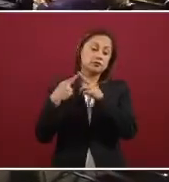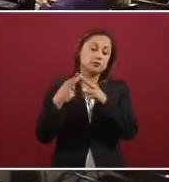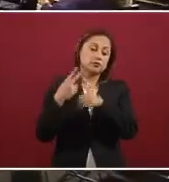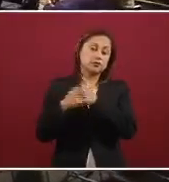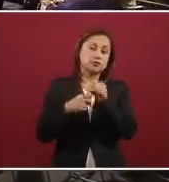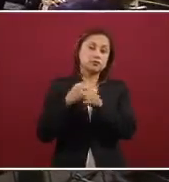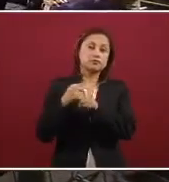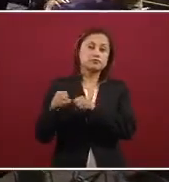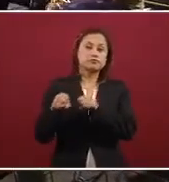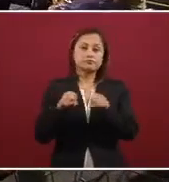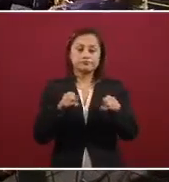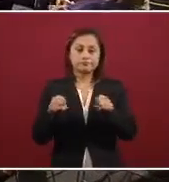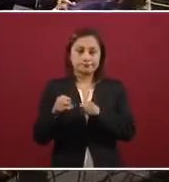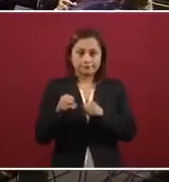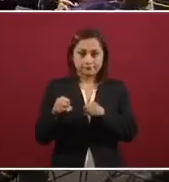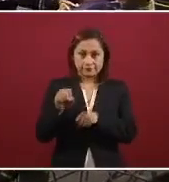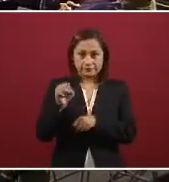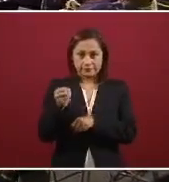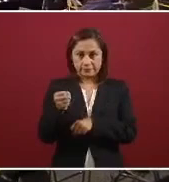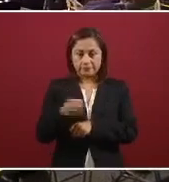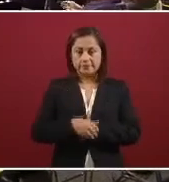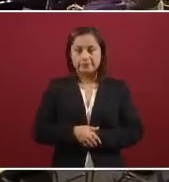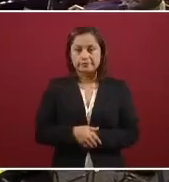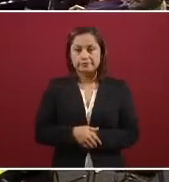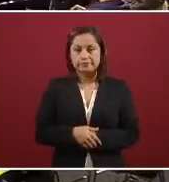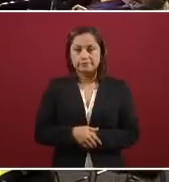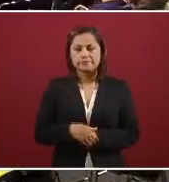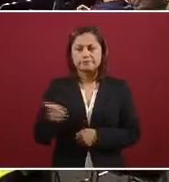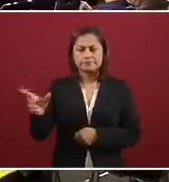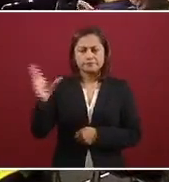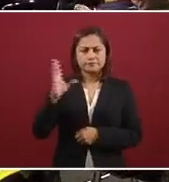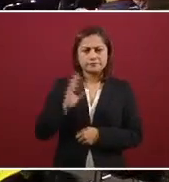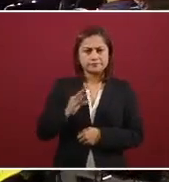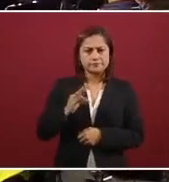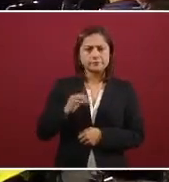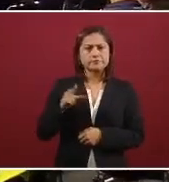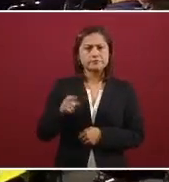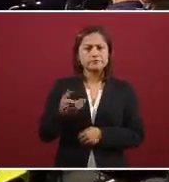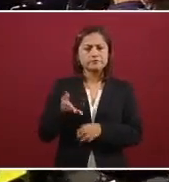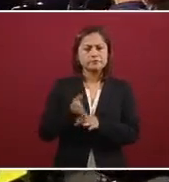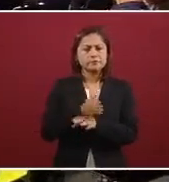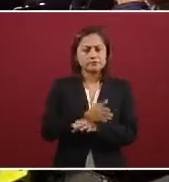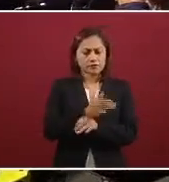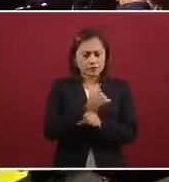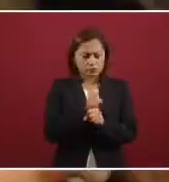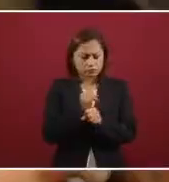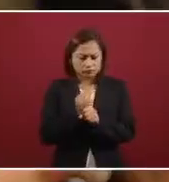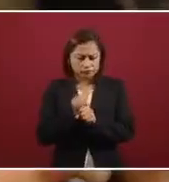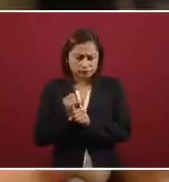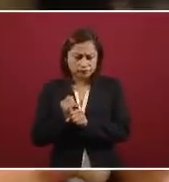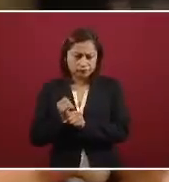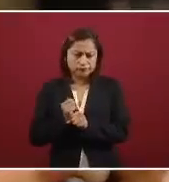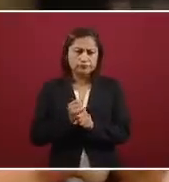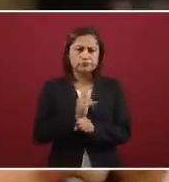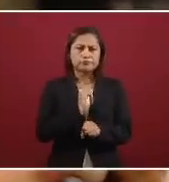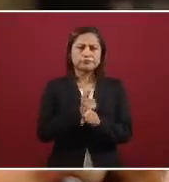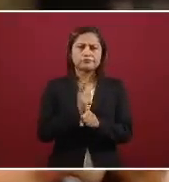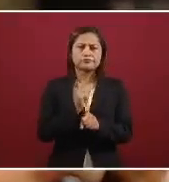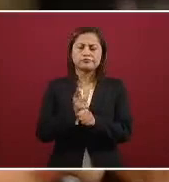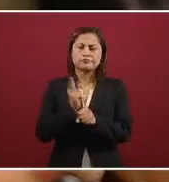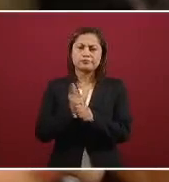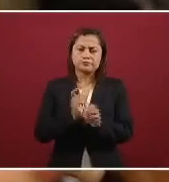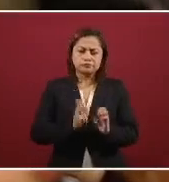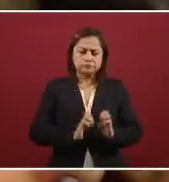que hicieron un diagnóstico durante varios meses a ras de tierra, ubicaron cerca de 200,000 inmuebles que fueron